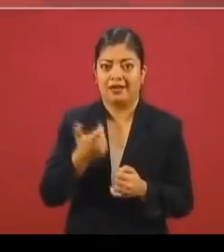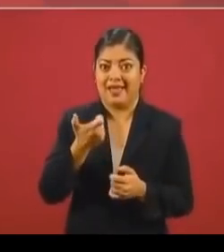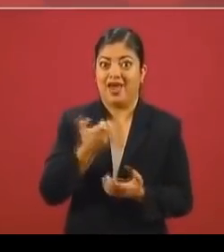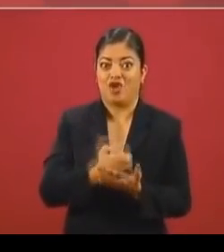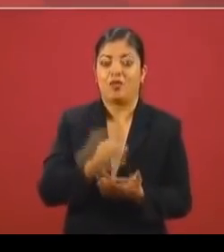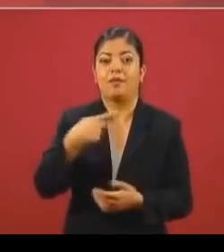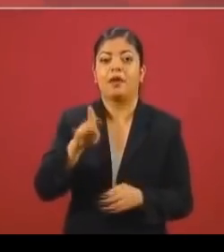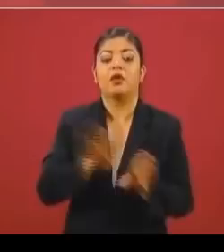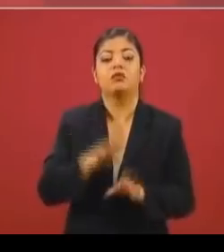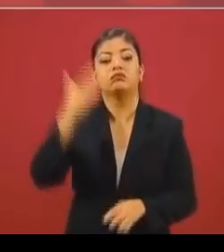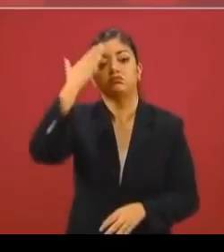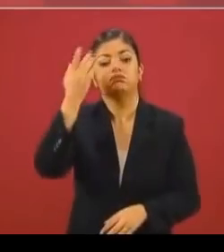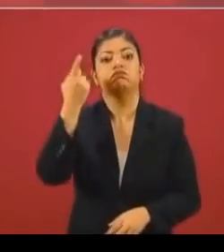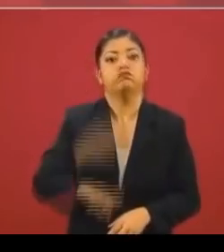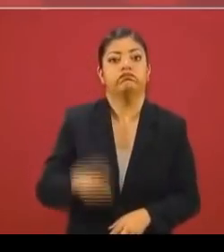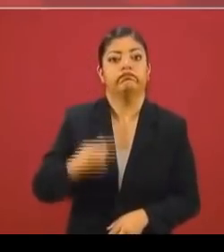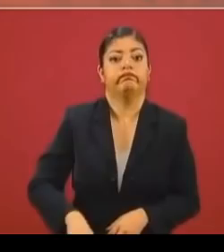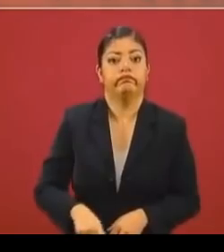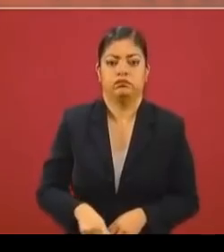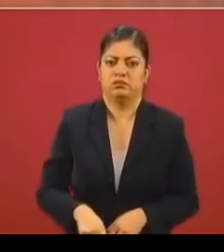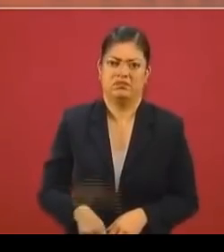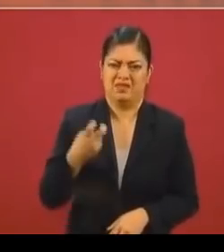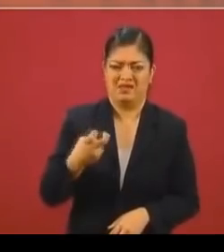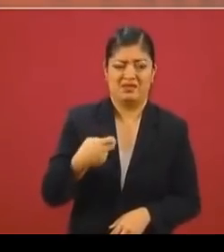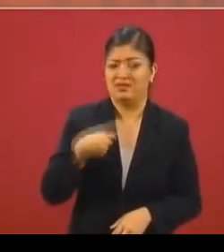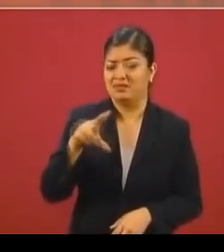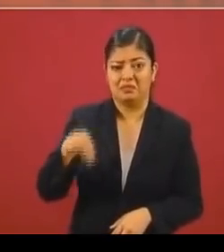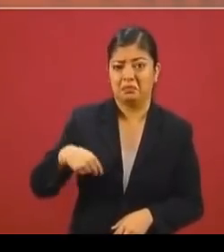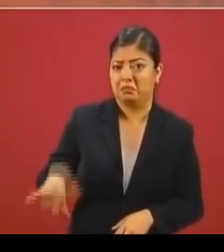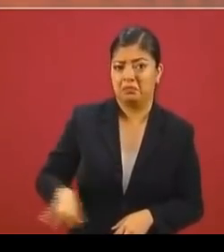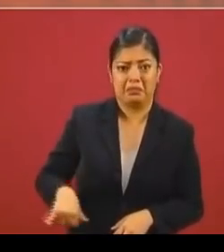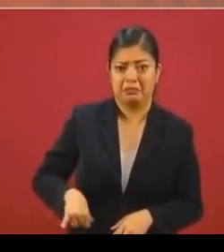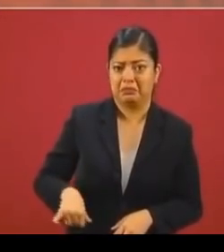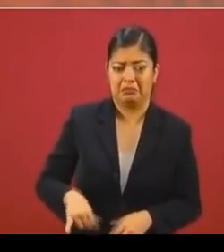Eso no es viable, eso no nos interesa.